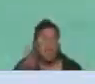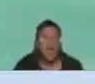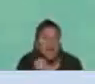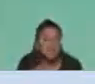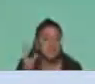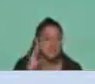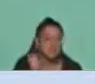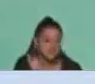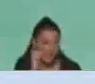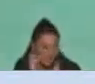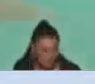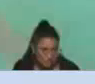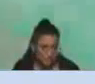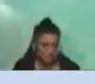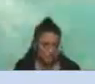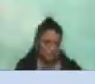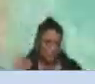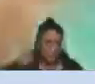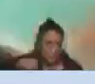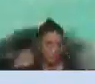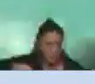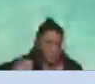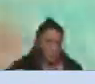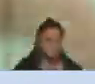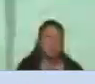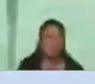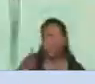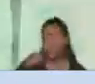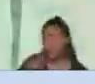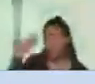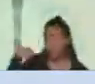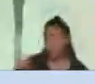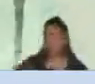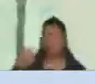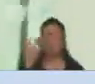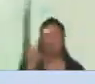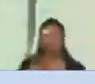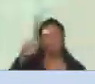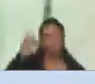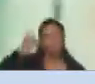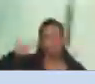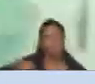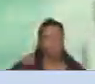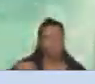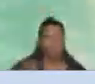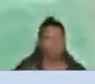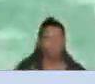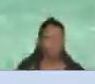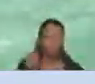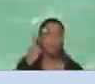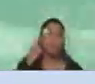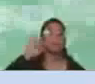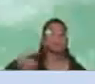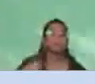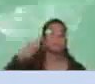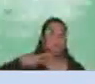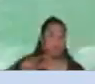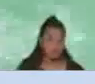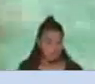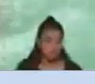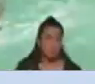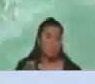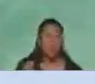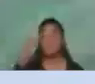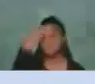años. Claro. En el último campeonato nacional en junio salió 4 veces campeona argentina. Y una vez subcampeona. En marzo salió quíntuple